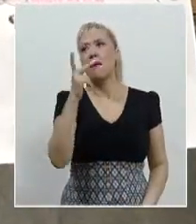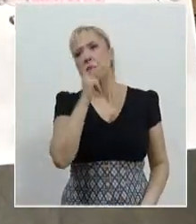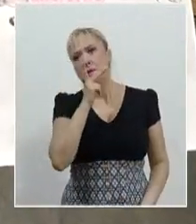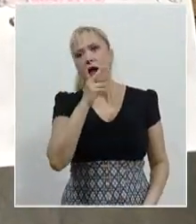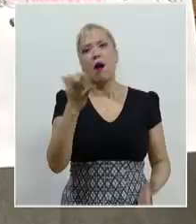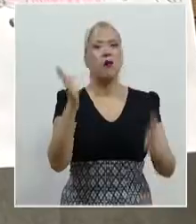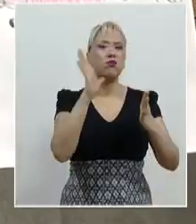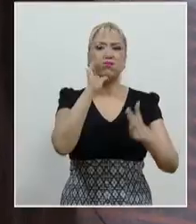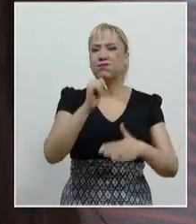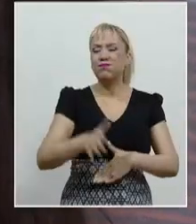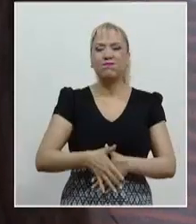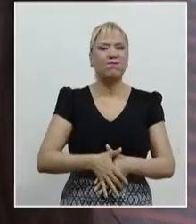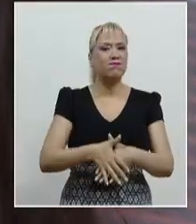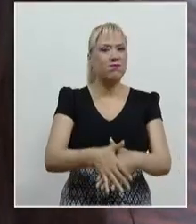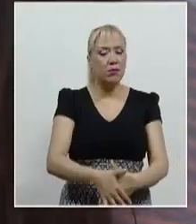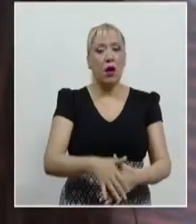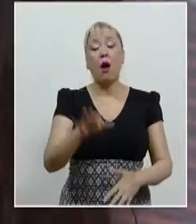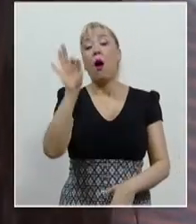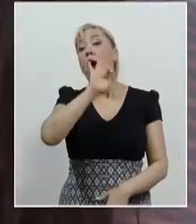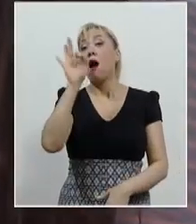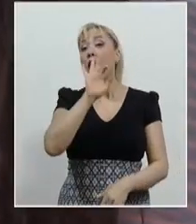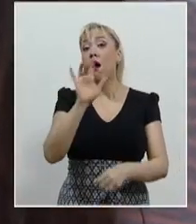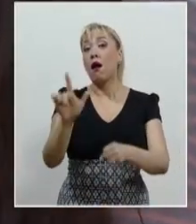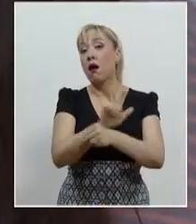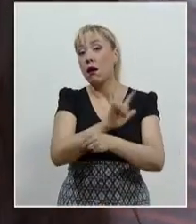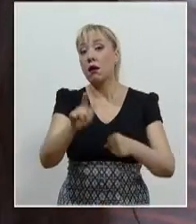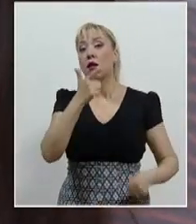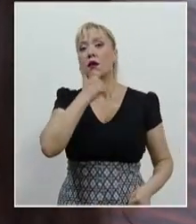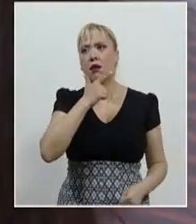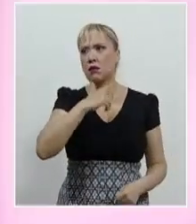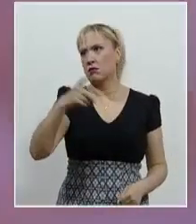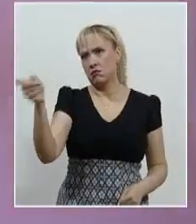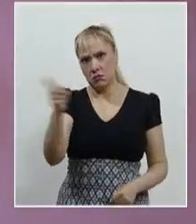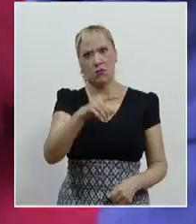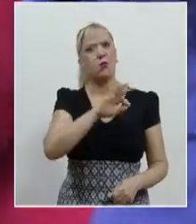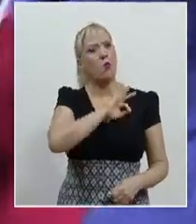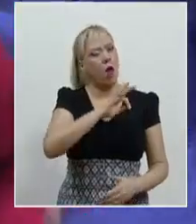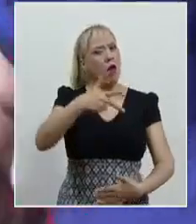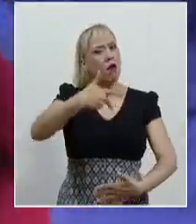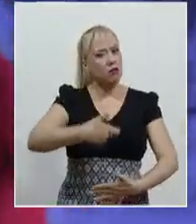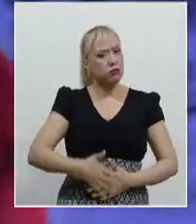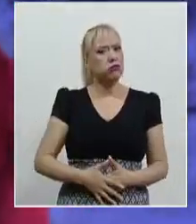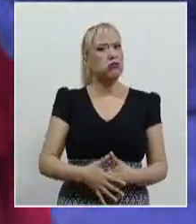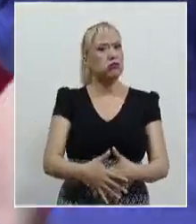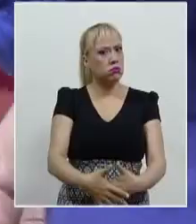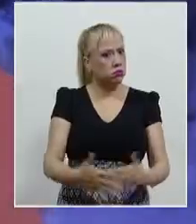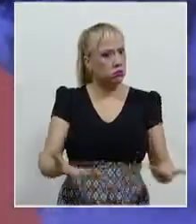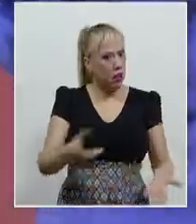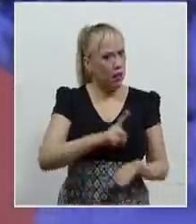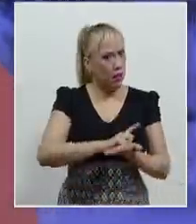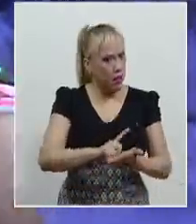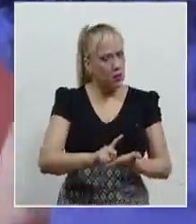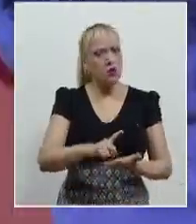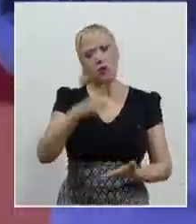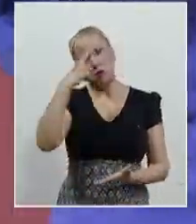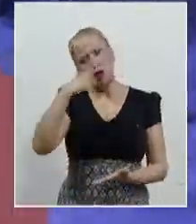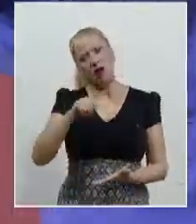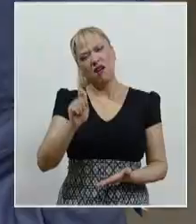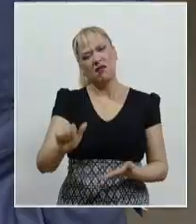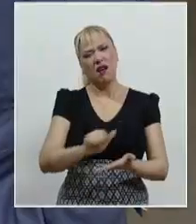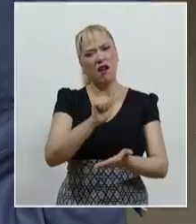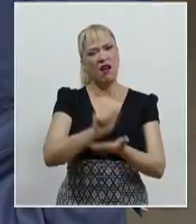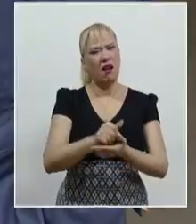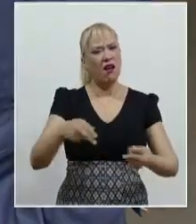parejas del mismo sexo. Pues de acuerdo con una tesis de la primera sala, uno de los elementos de la filiación a través de